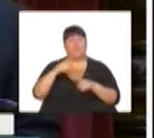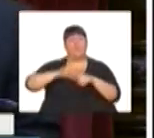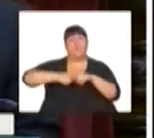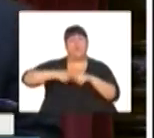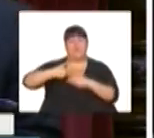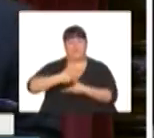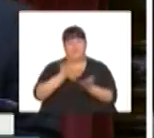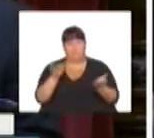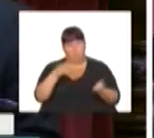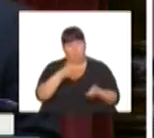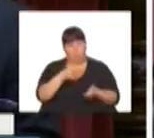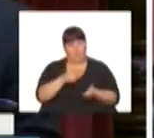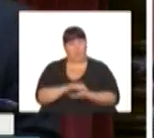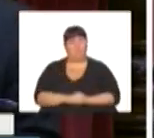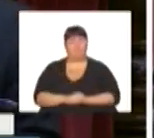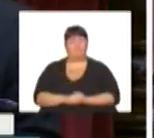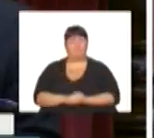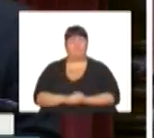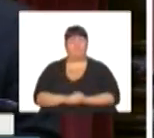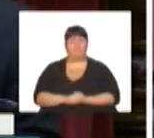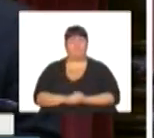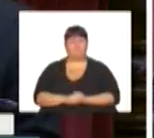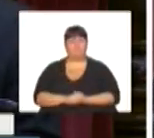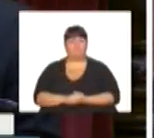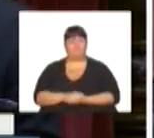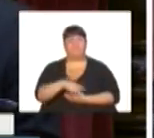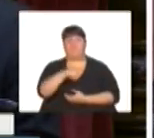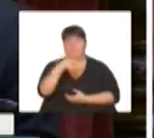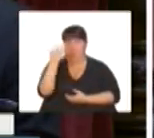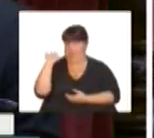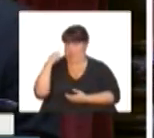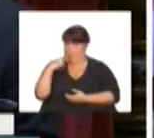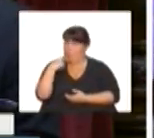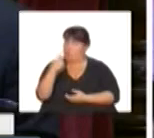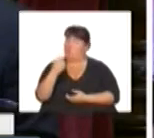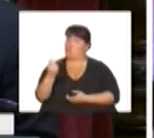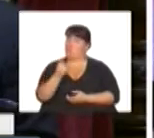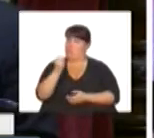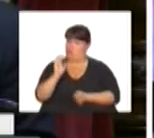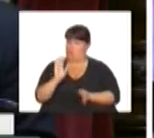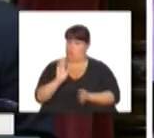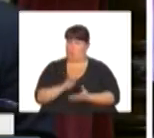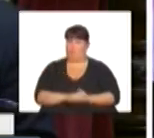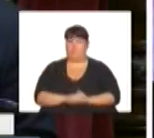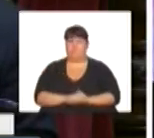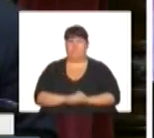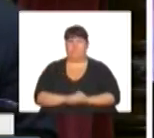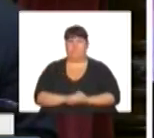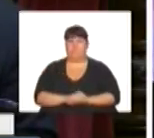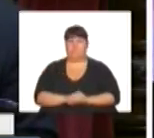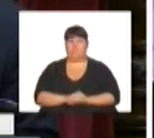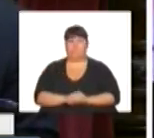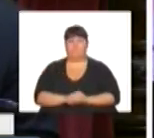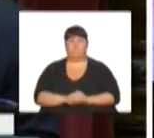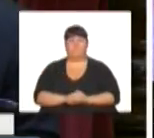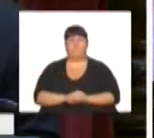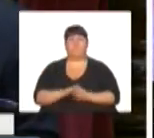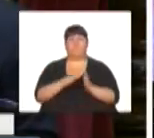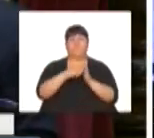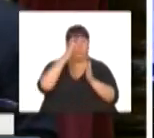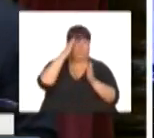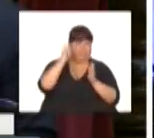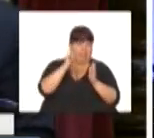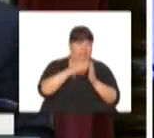algún gobernador que sé, que dijo, no, no me gusta que... Pero me